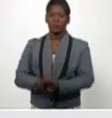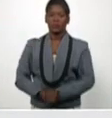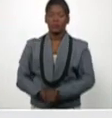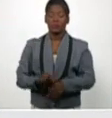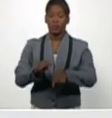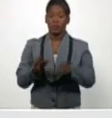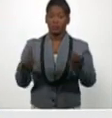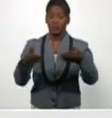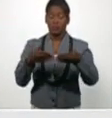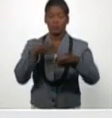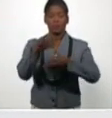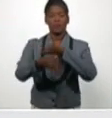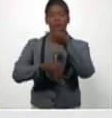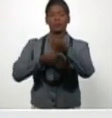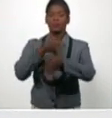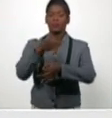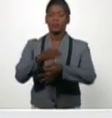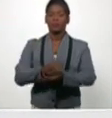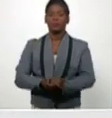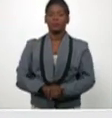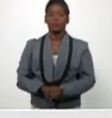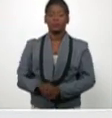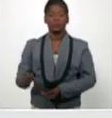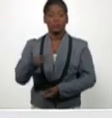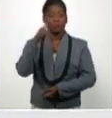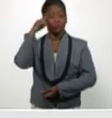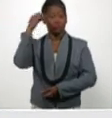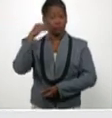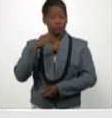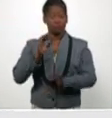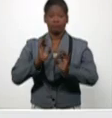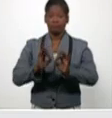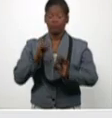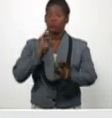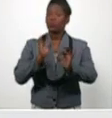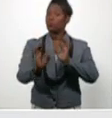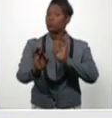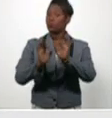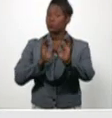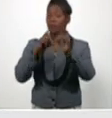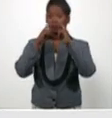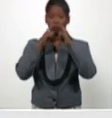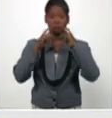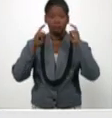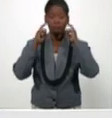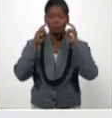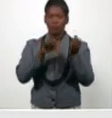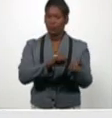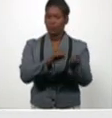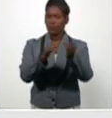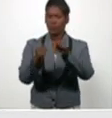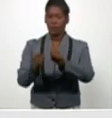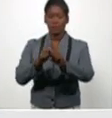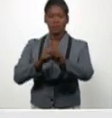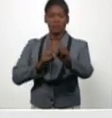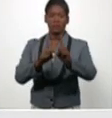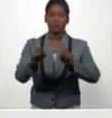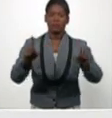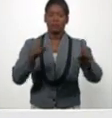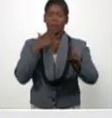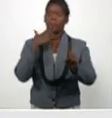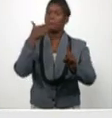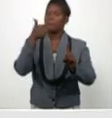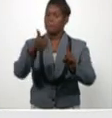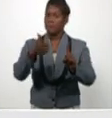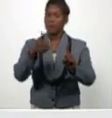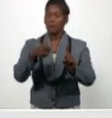de nuestra transmisión, hacerle saber siempre nuestro mensaje de prevención: uso correcto del nasobuco, distanciamiento físico, es